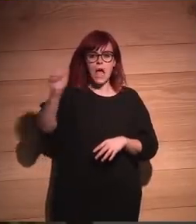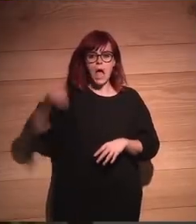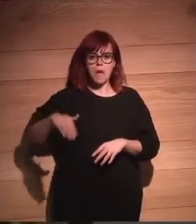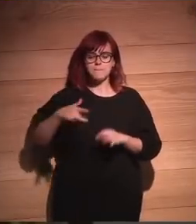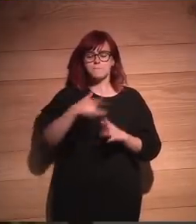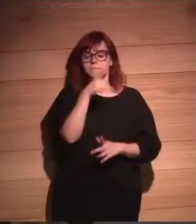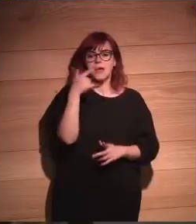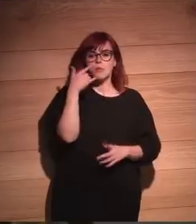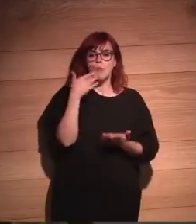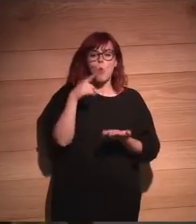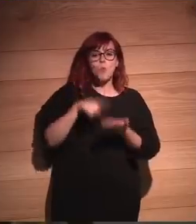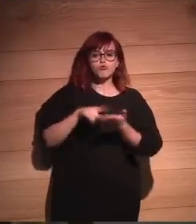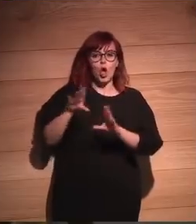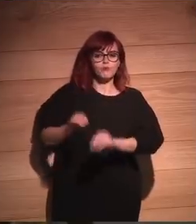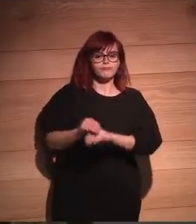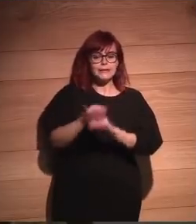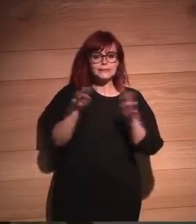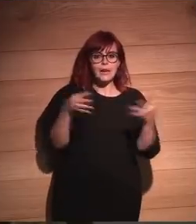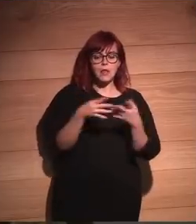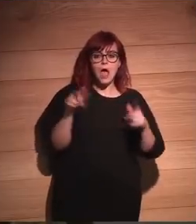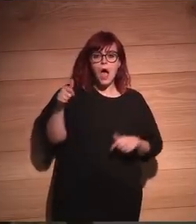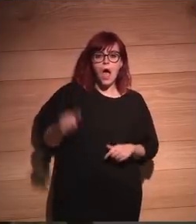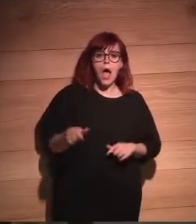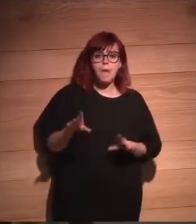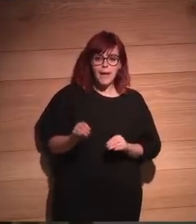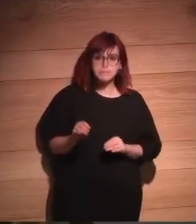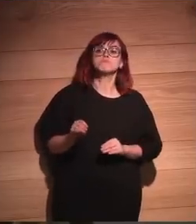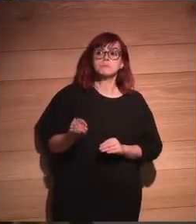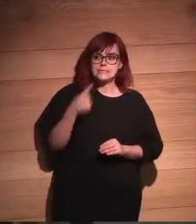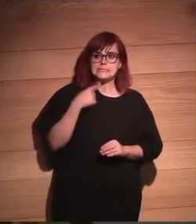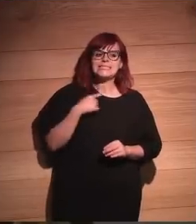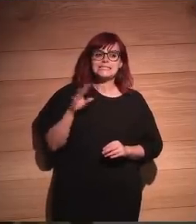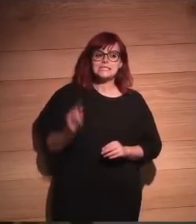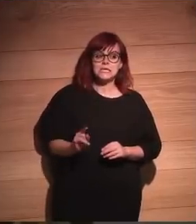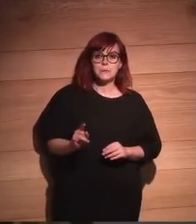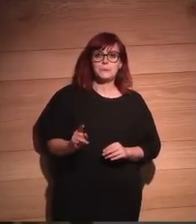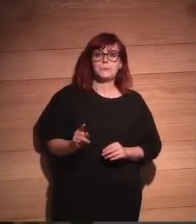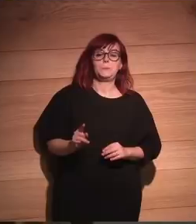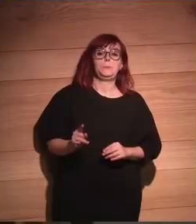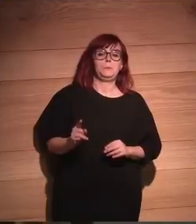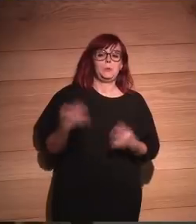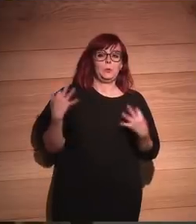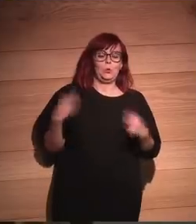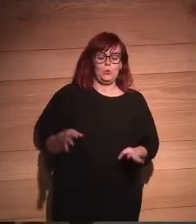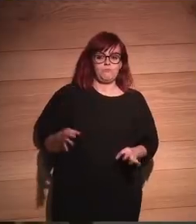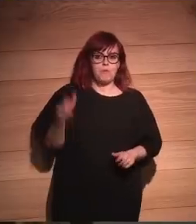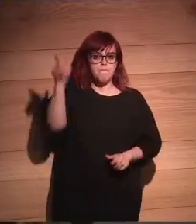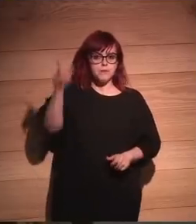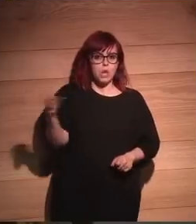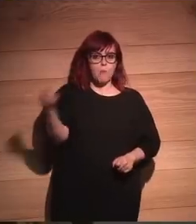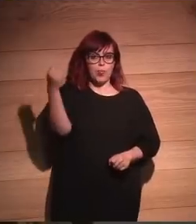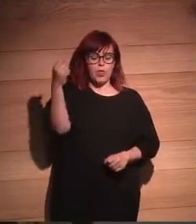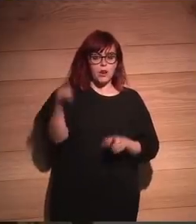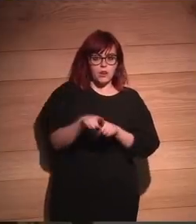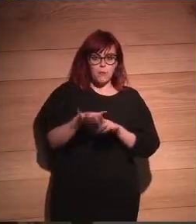Si el presidente del ICANN pulsa un botón, ¿se apaga Internet? Y me dijo que sí, lo cual me dejó entre sorprendido y alarmado, ¿no? Eso